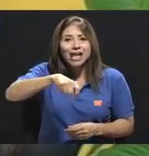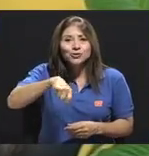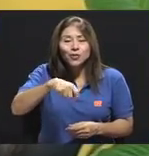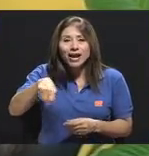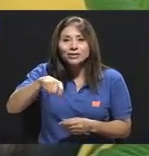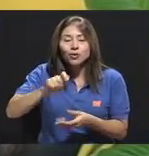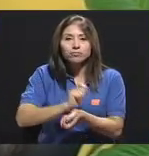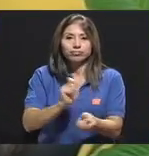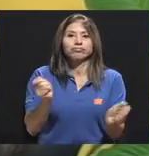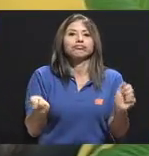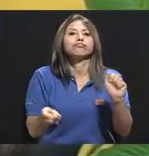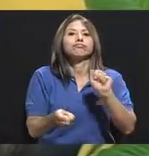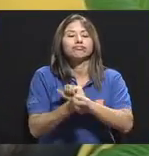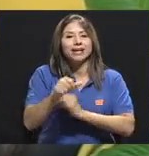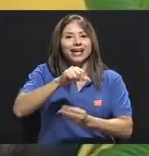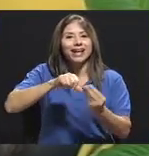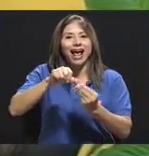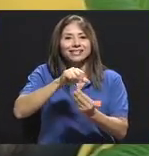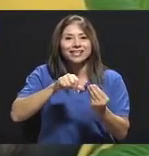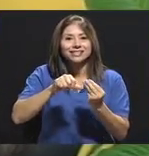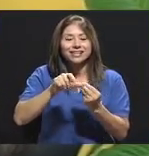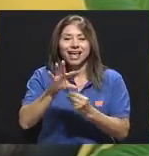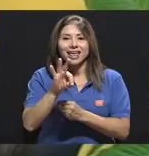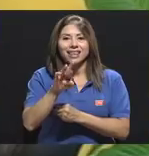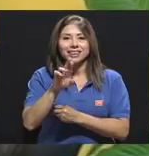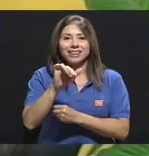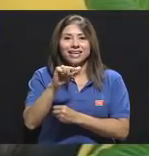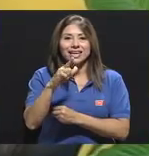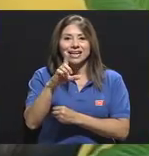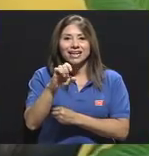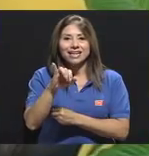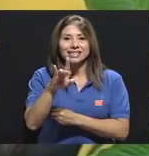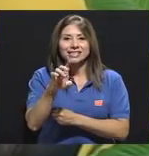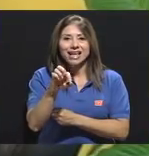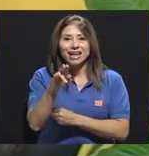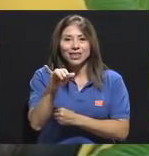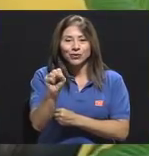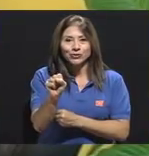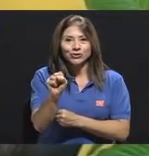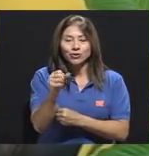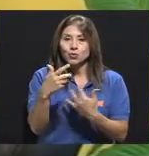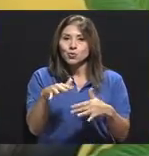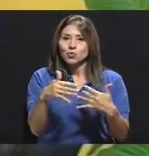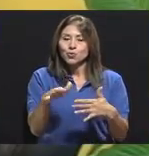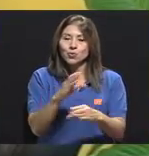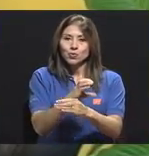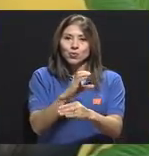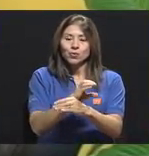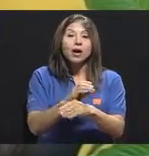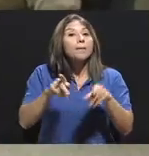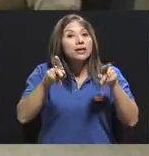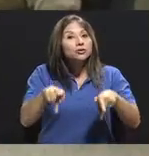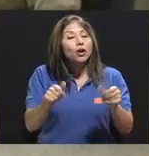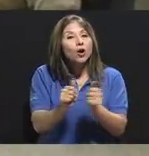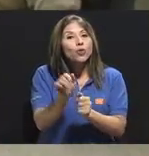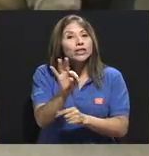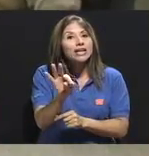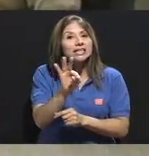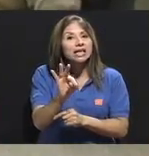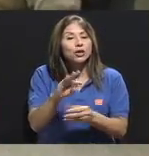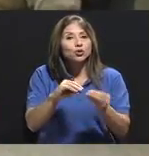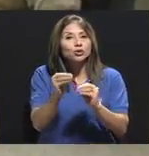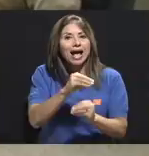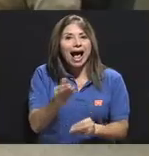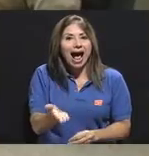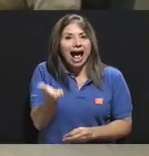en grasas o triglicéridos y esa es algo que es muy importante básicamente una persona que tiene los triglicéridos altos no solamente tiene